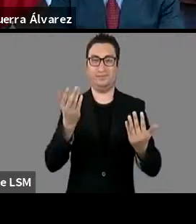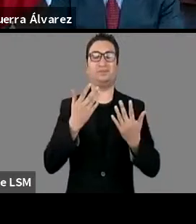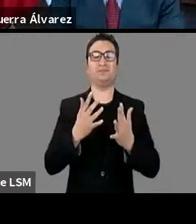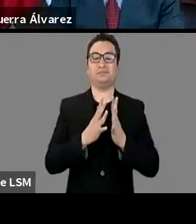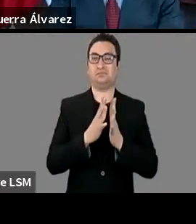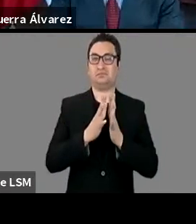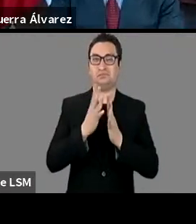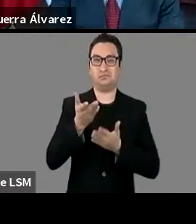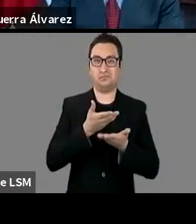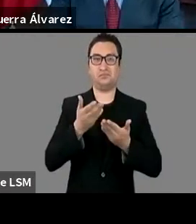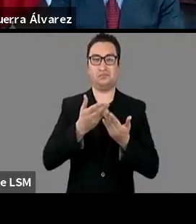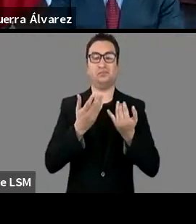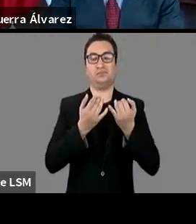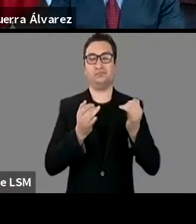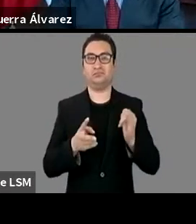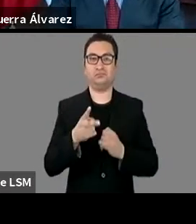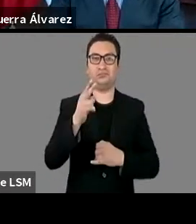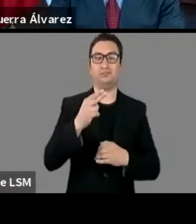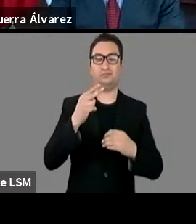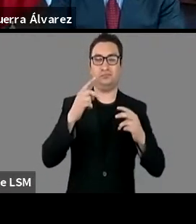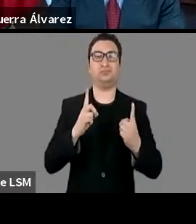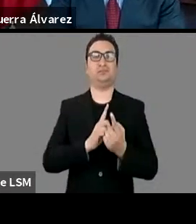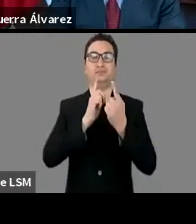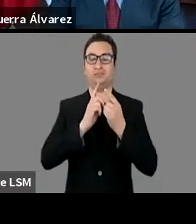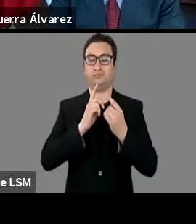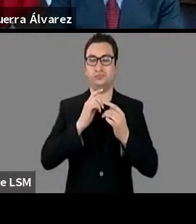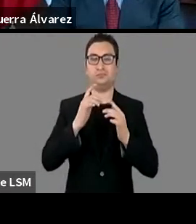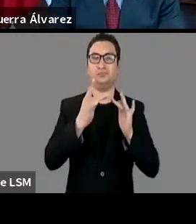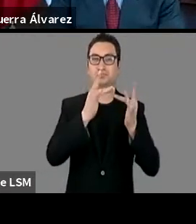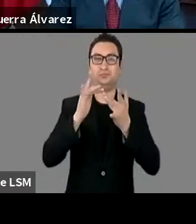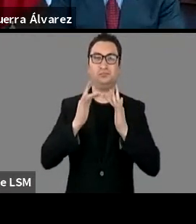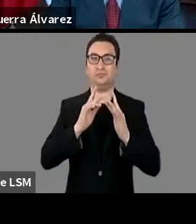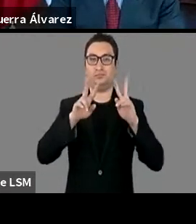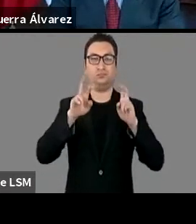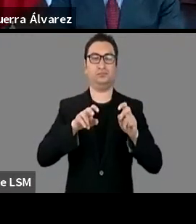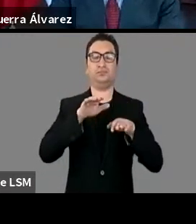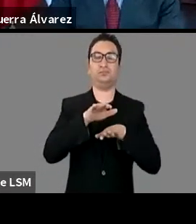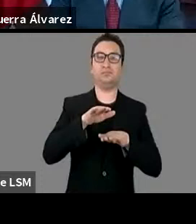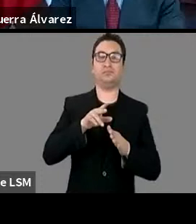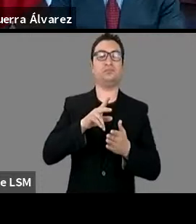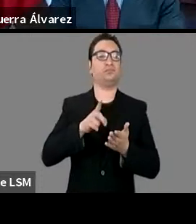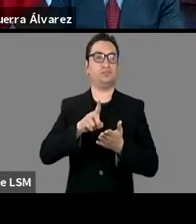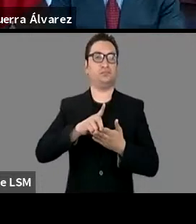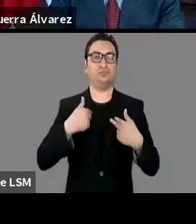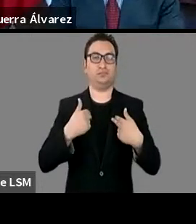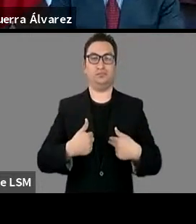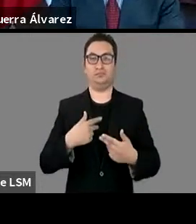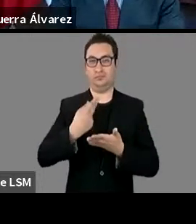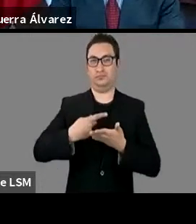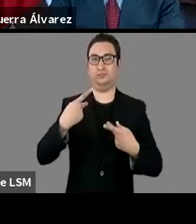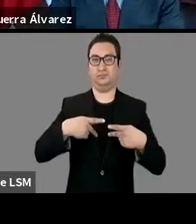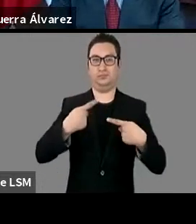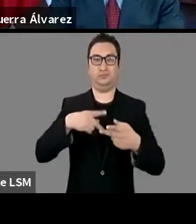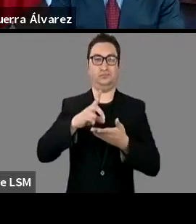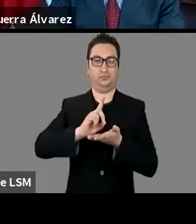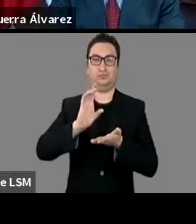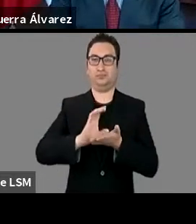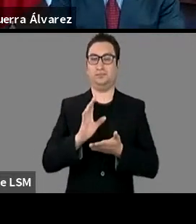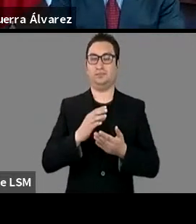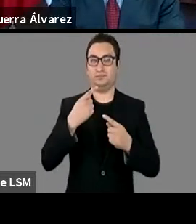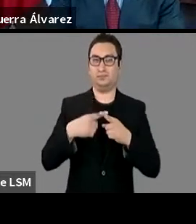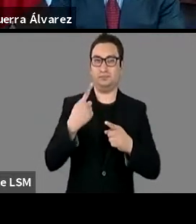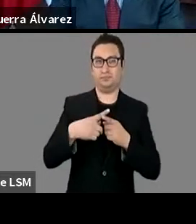el acto inaugural del encuentro digital sobre los derechos humanos de las personas con discapacidad, que organiza el